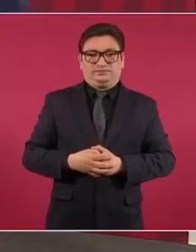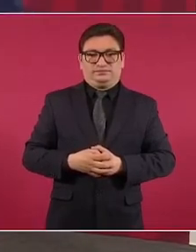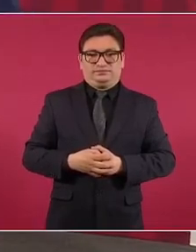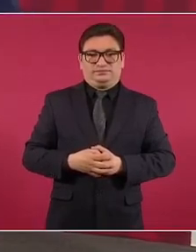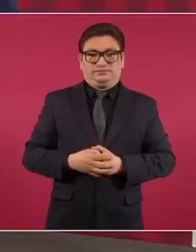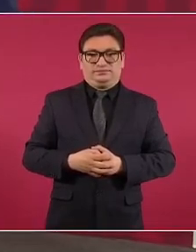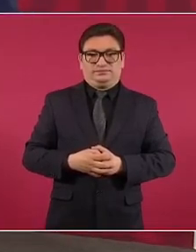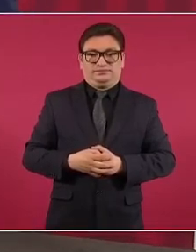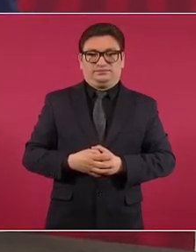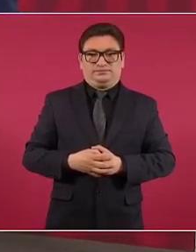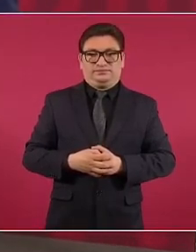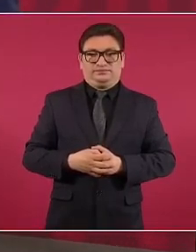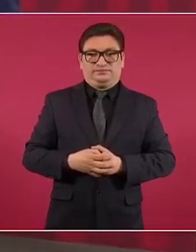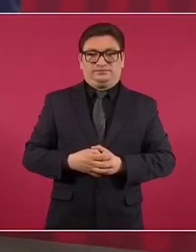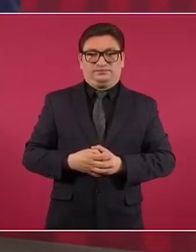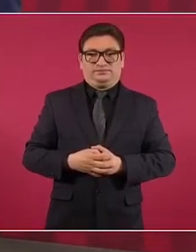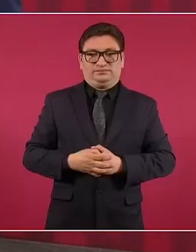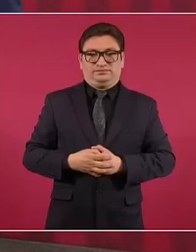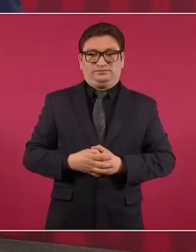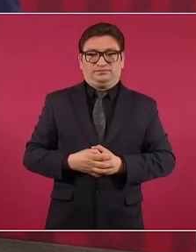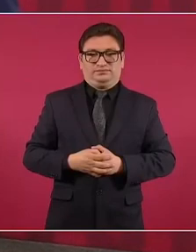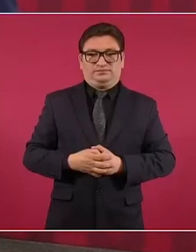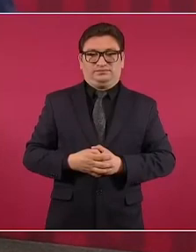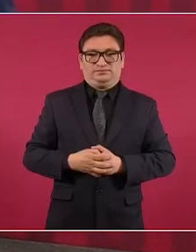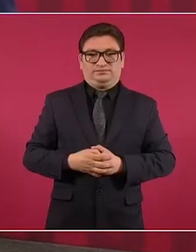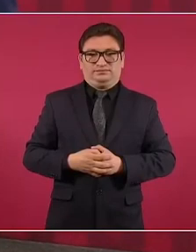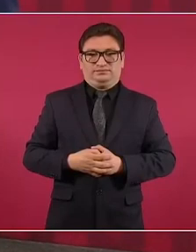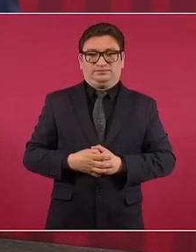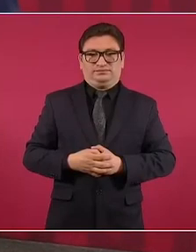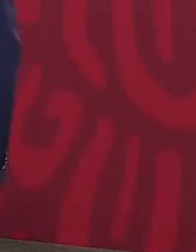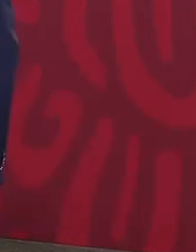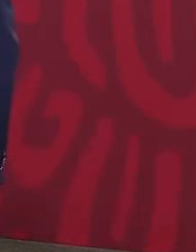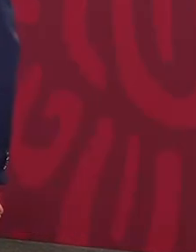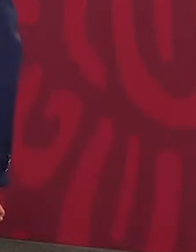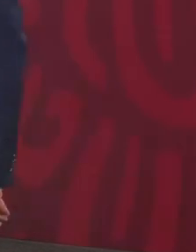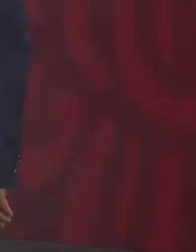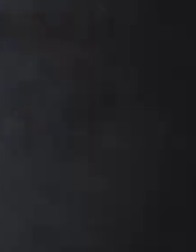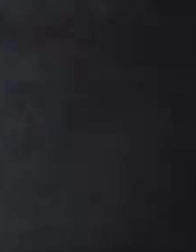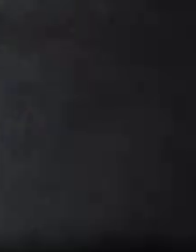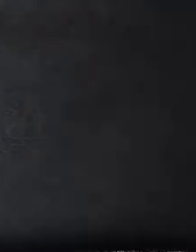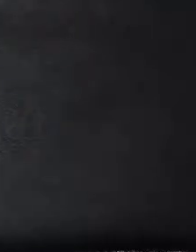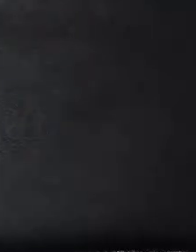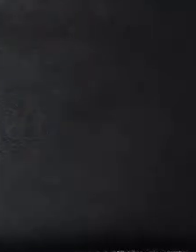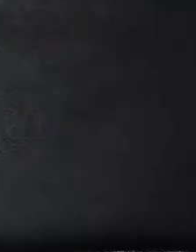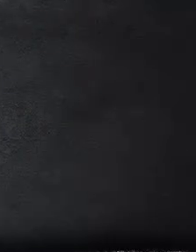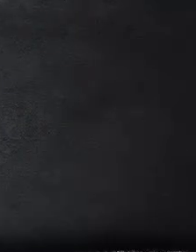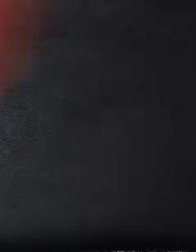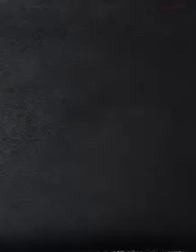Gracias. Campeón.